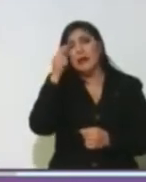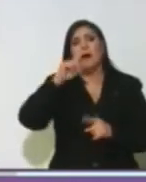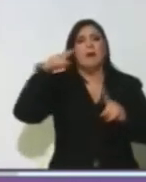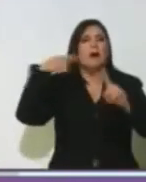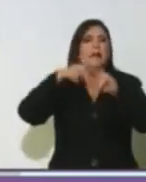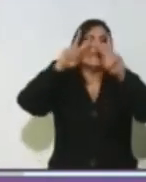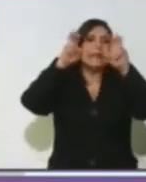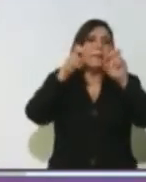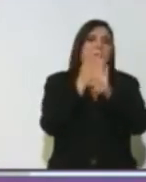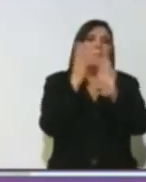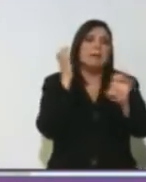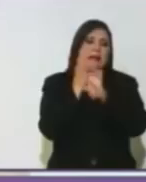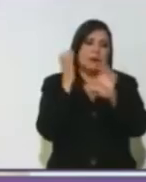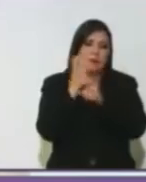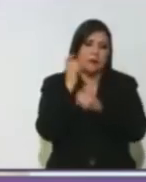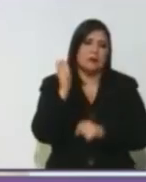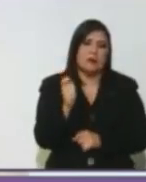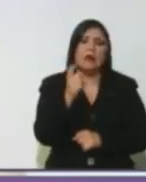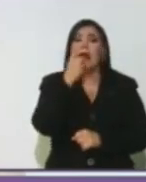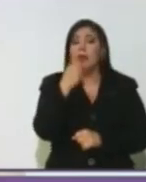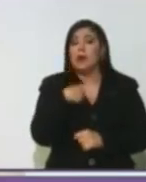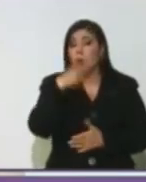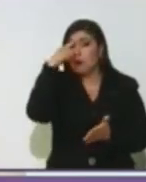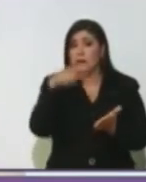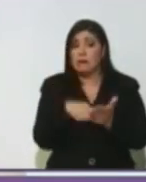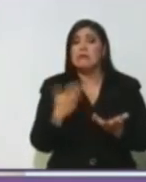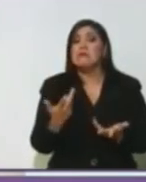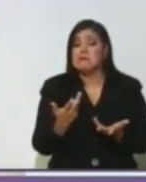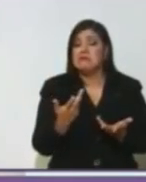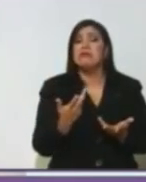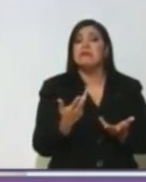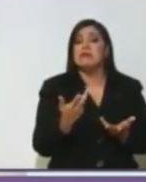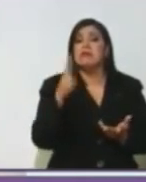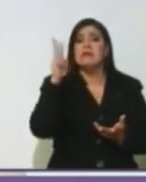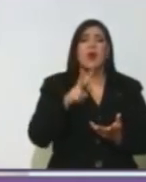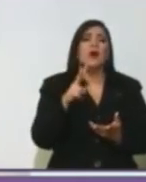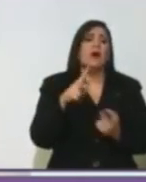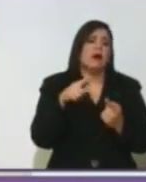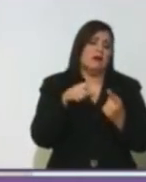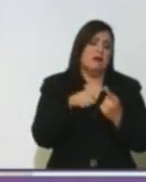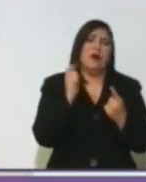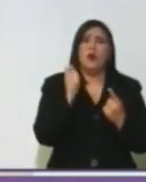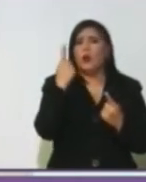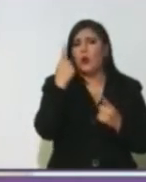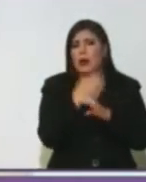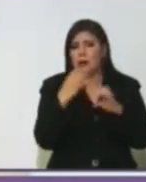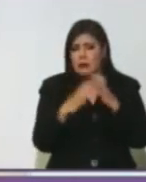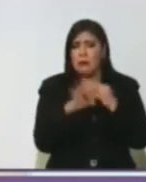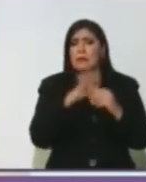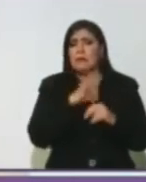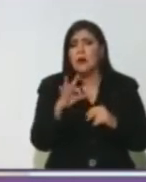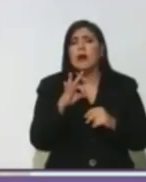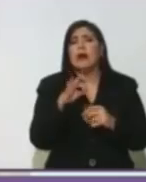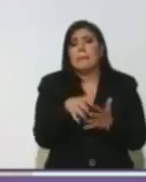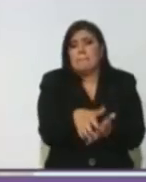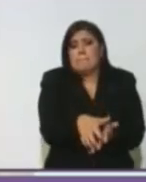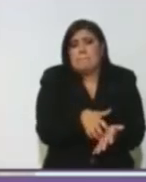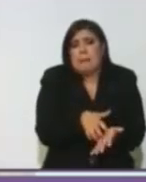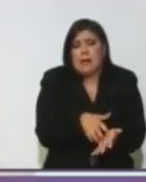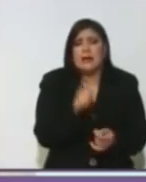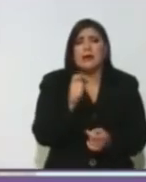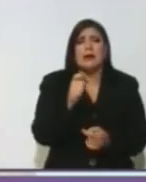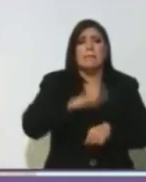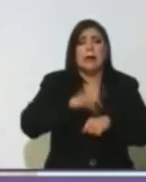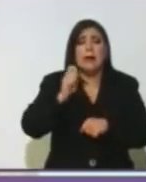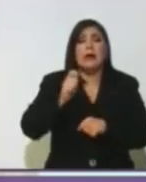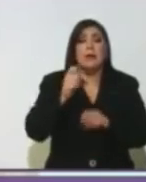metrobús yo creo que hubo un momento una posibilidad que hubiera ahorrado ahorita muchos recursos el hecho de que